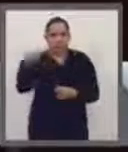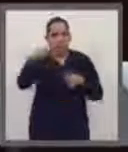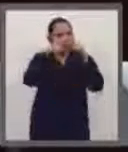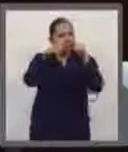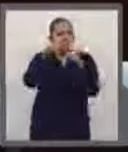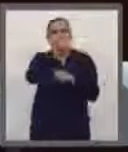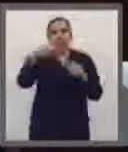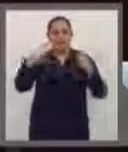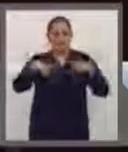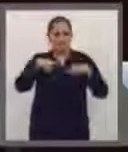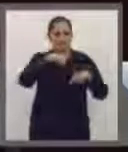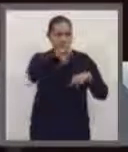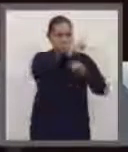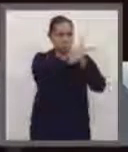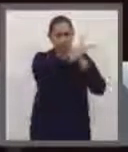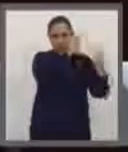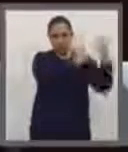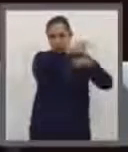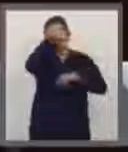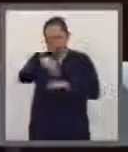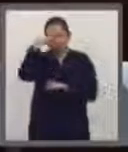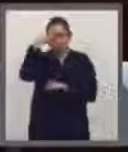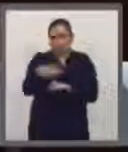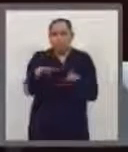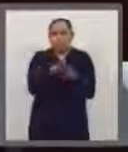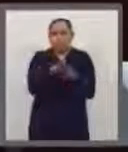general. Es preferible